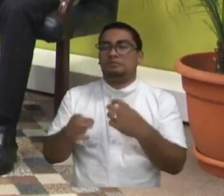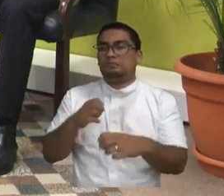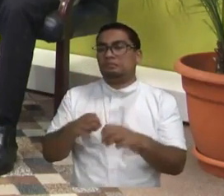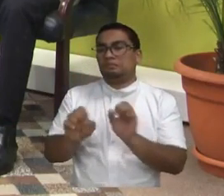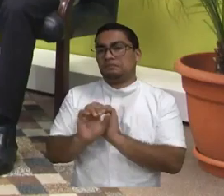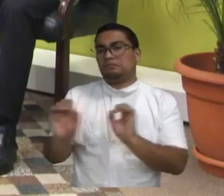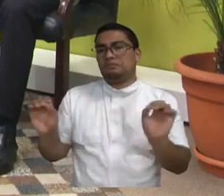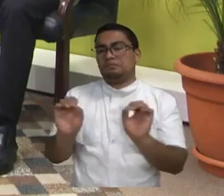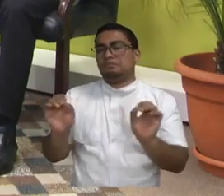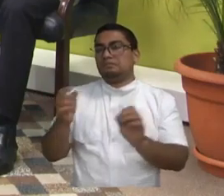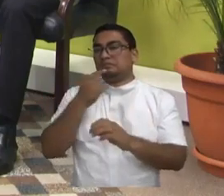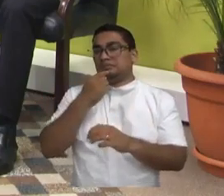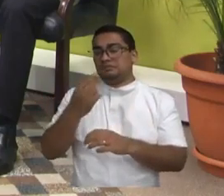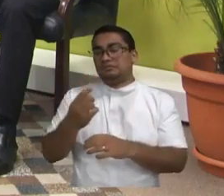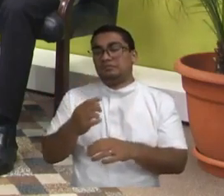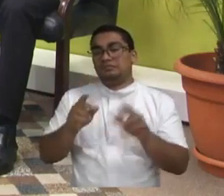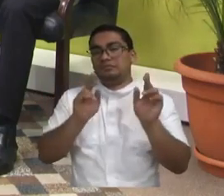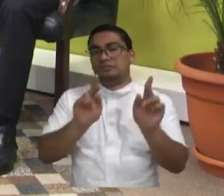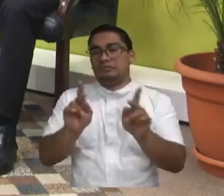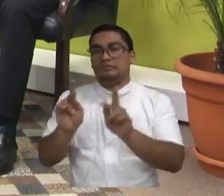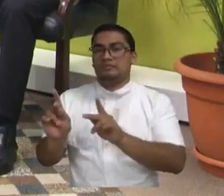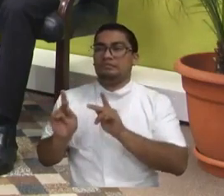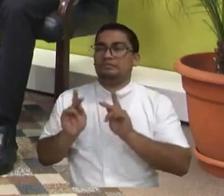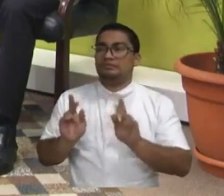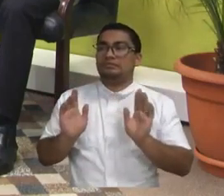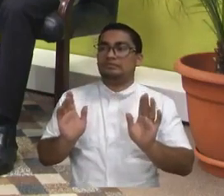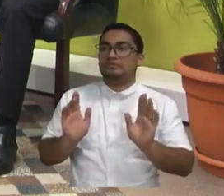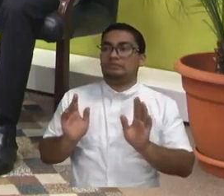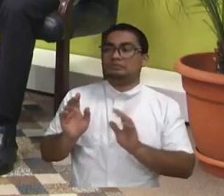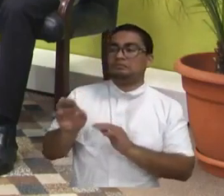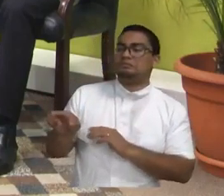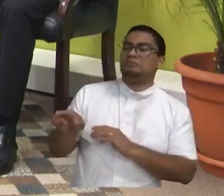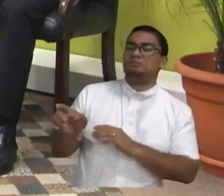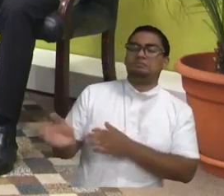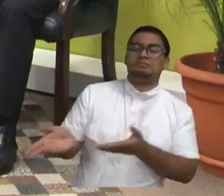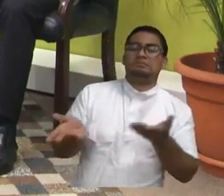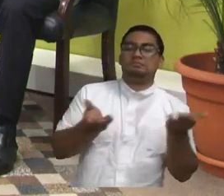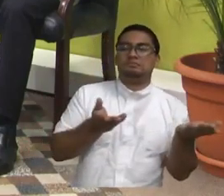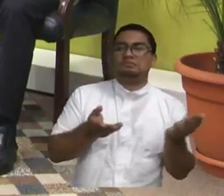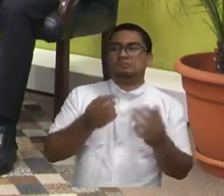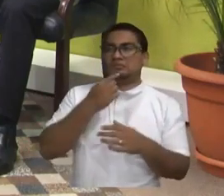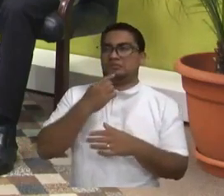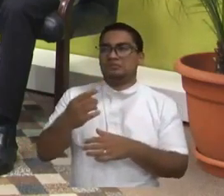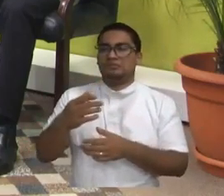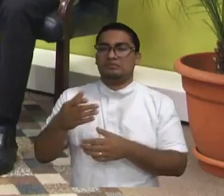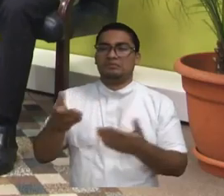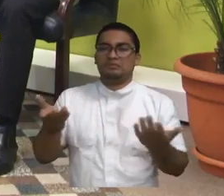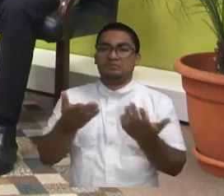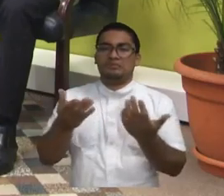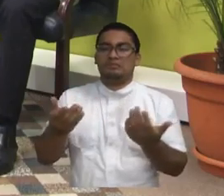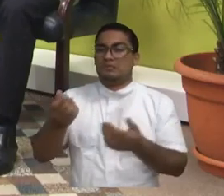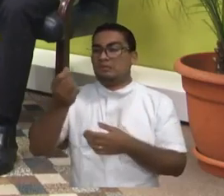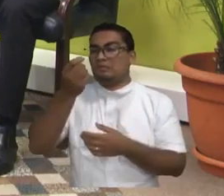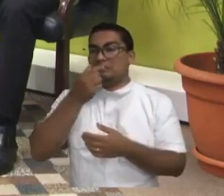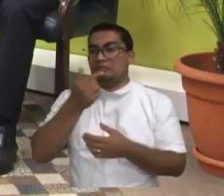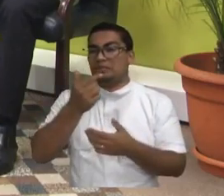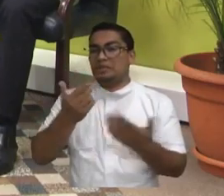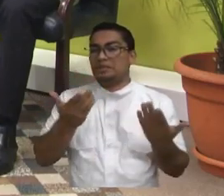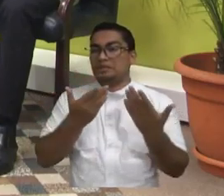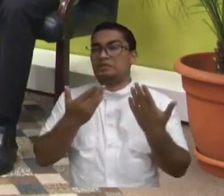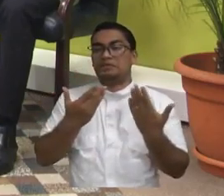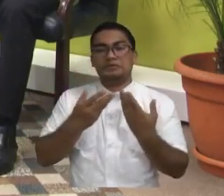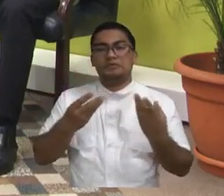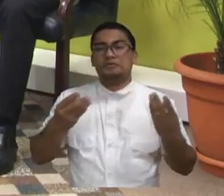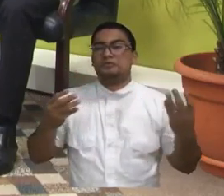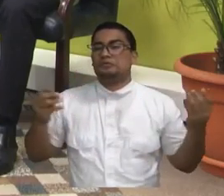discapacidad, afortunadamente. Es decir, la población, la unidad de salud los capta y nos los refiere a nosotros y le damos tratamiento